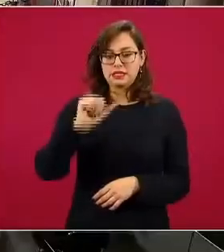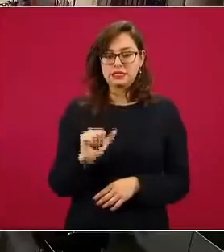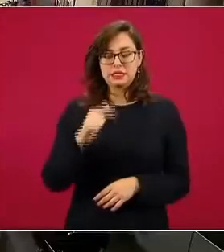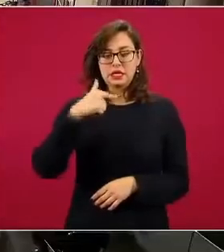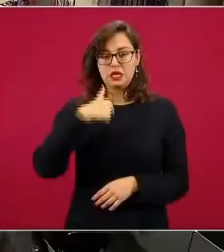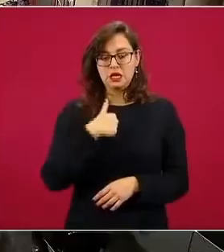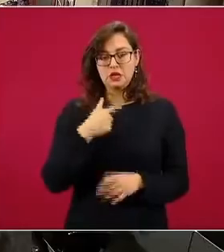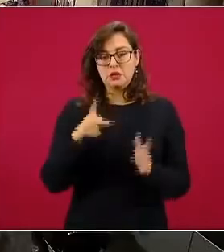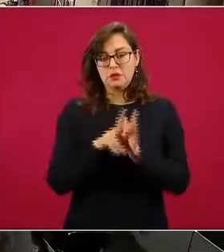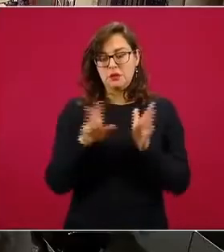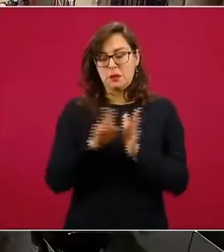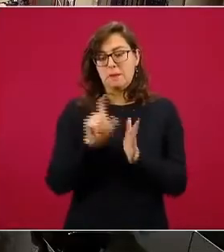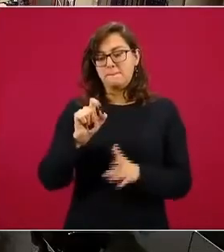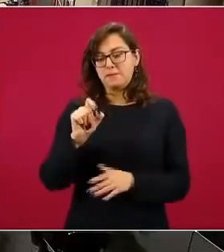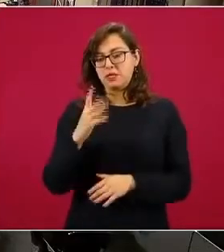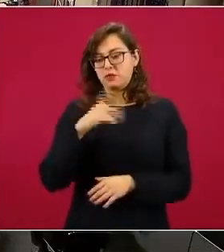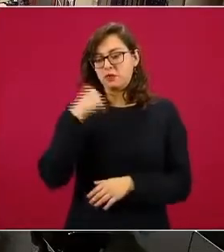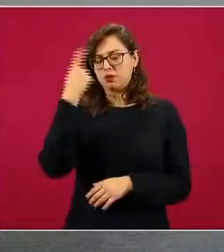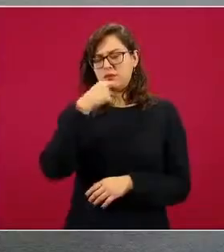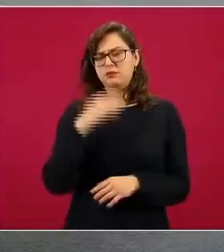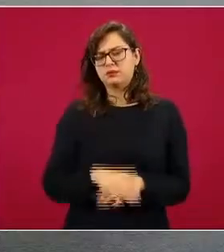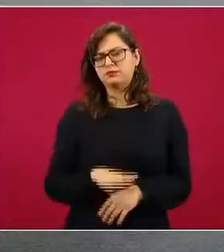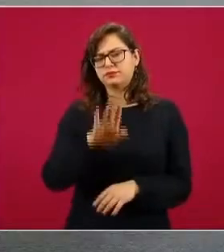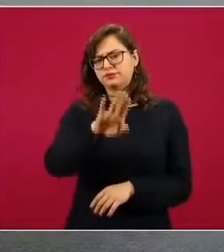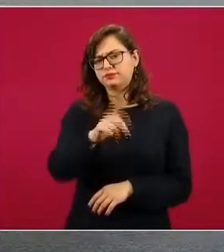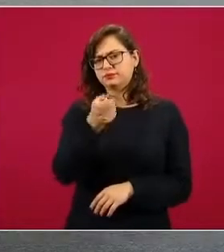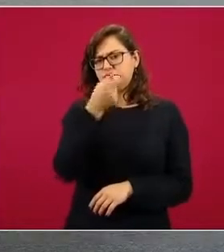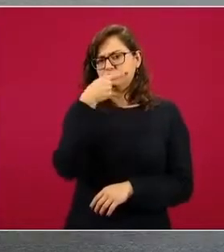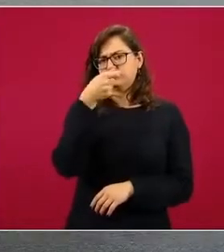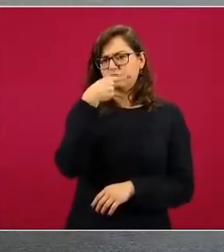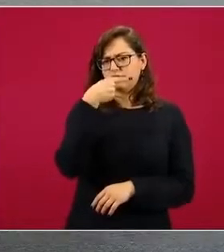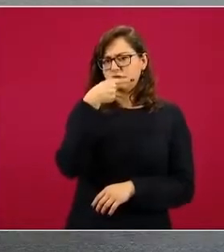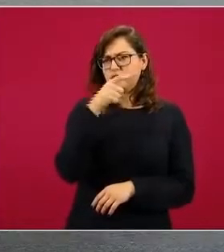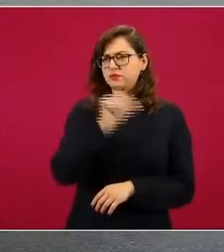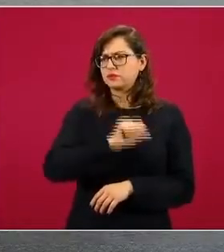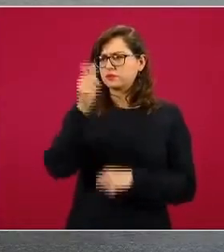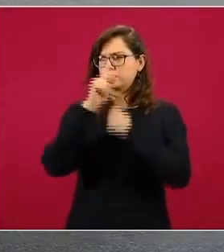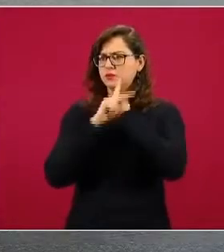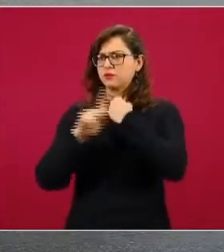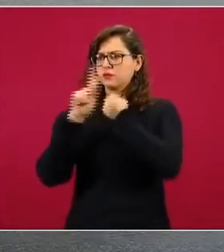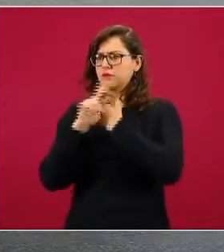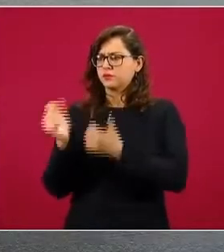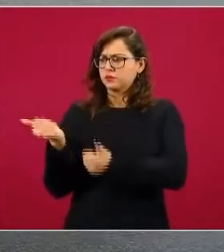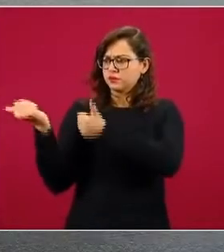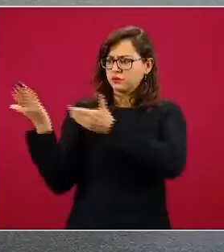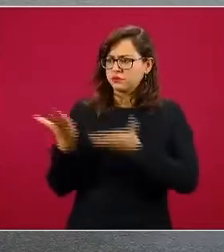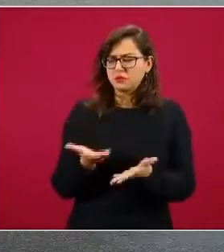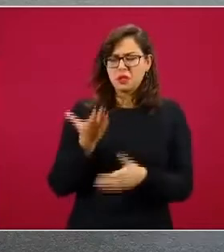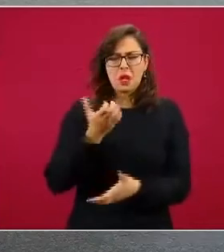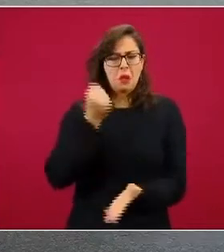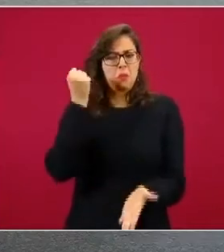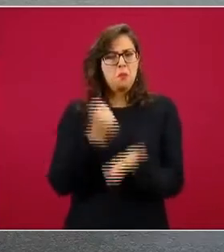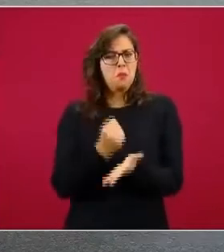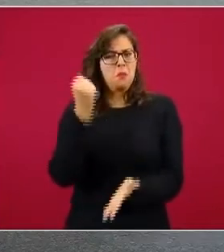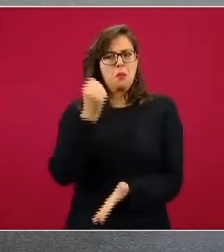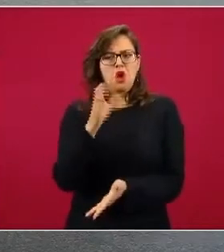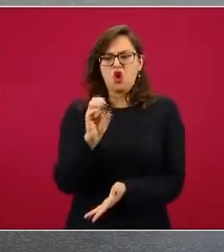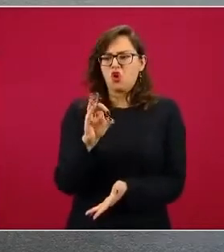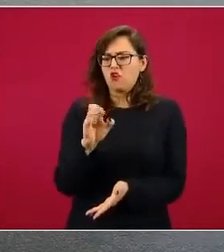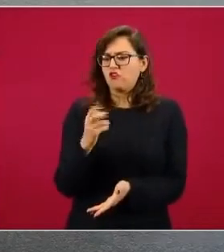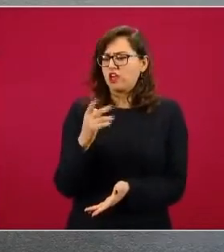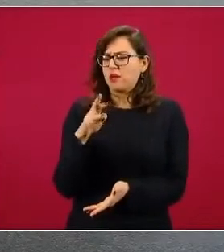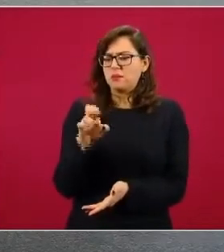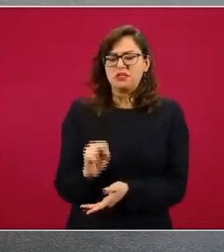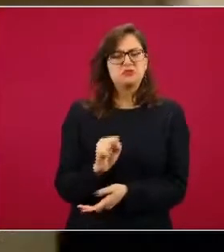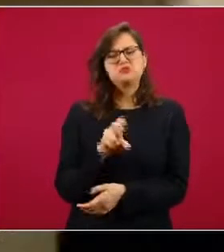por qué van a permitir que los medicamentos extranjeros sean exentos del registro de COFEPRIS, como anunciaba por la mañana el presidente. Usted ha dicho aquí todos los